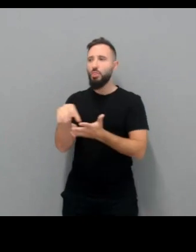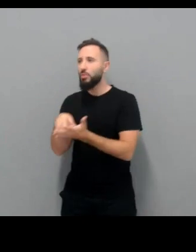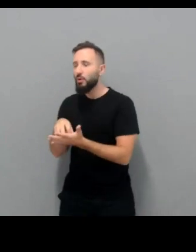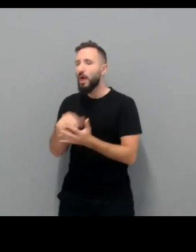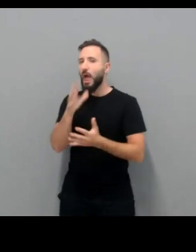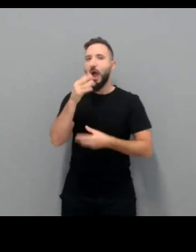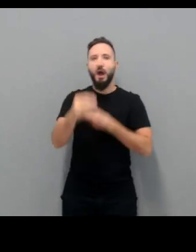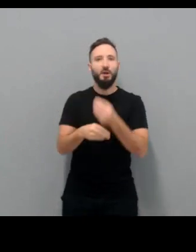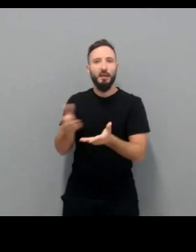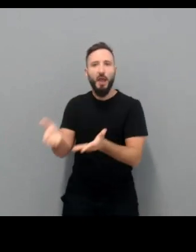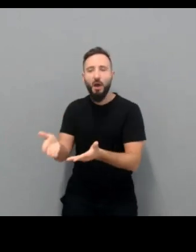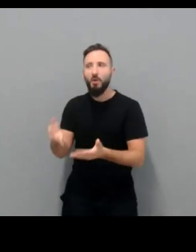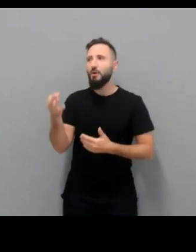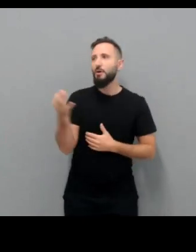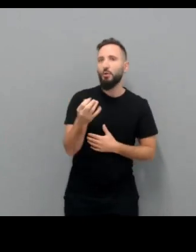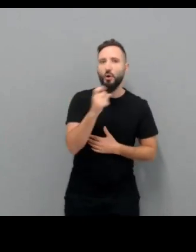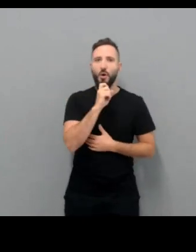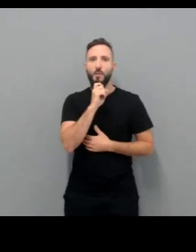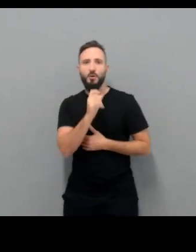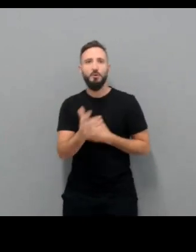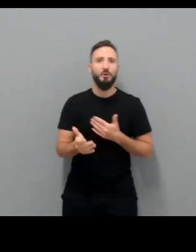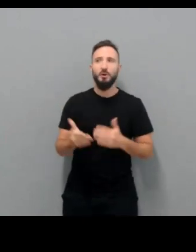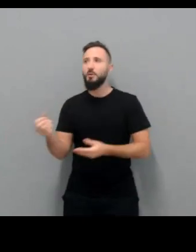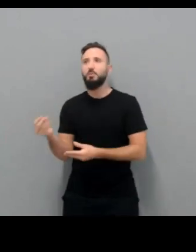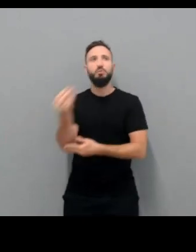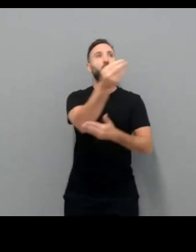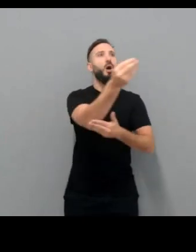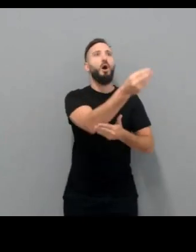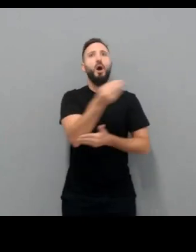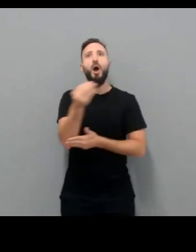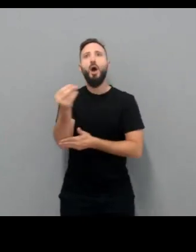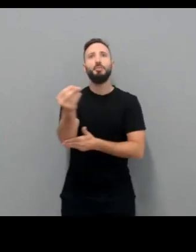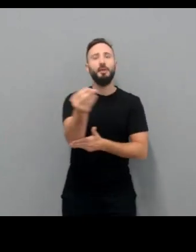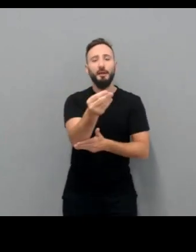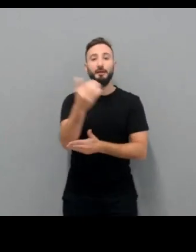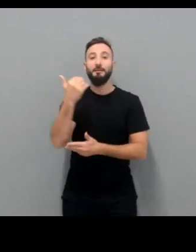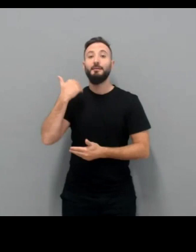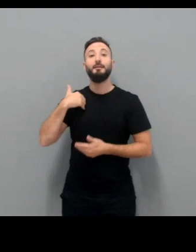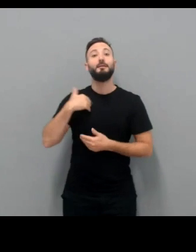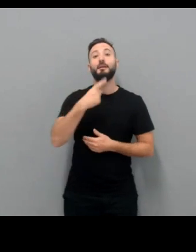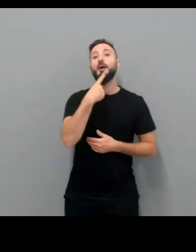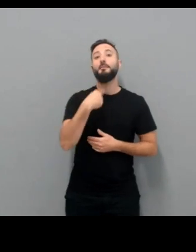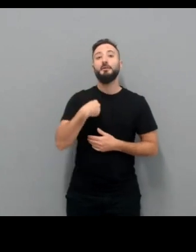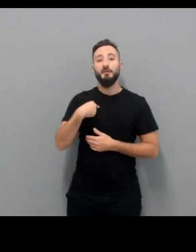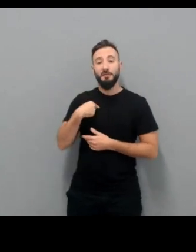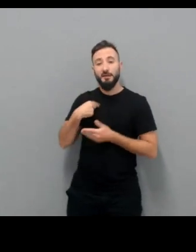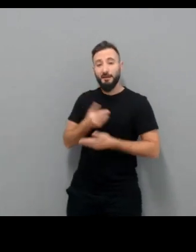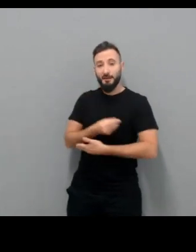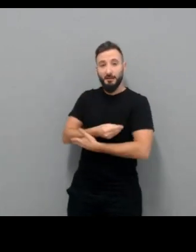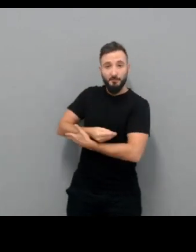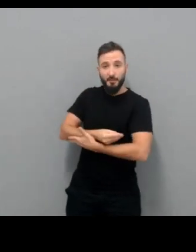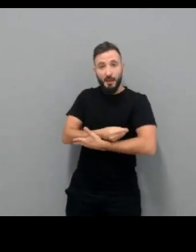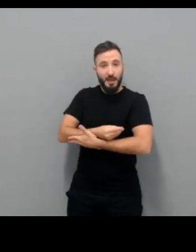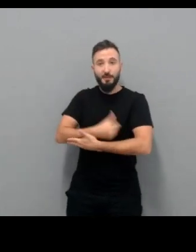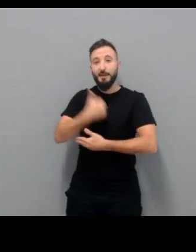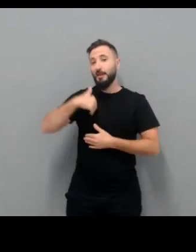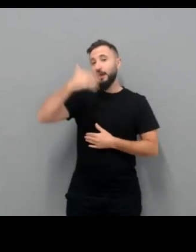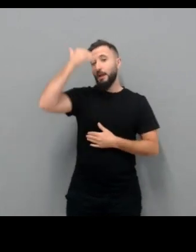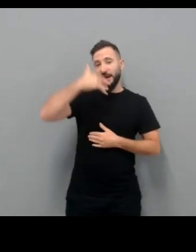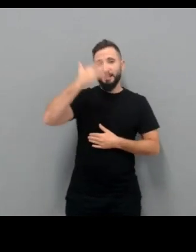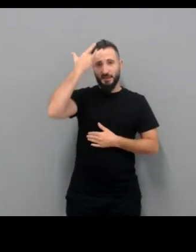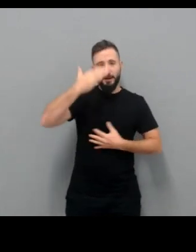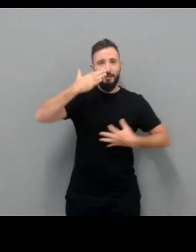qué? ¿Y ahora qué? ¿Qué tenemos que hacer? ¿A dónde lo tenemos que llevar? ¿No? Ya cuando te dicen que el niño, te confirman que el niño tiene parálisis